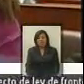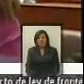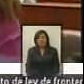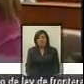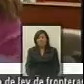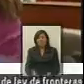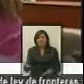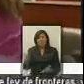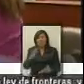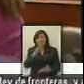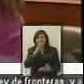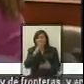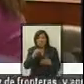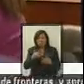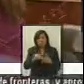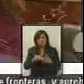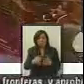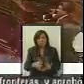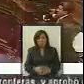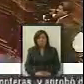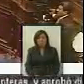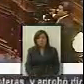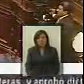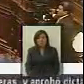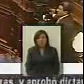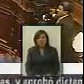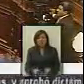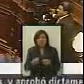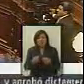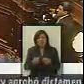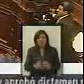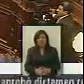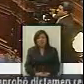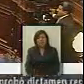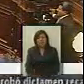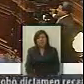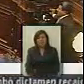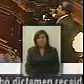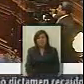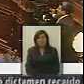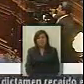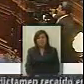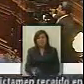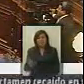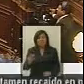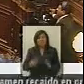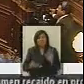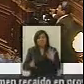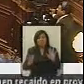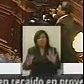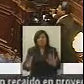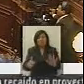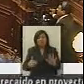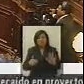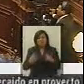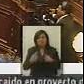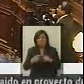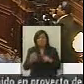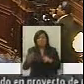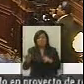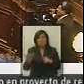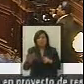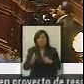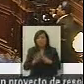Yo te voy a traer a las mujeres de Puerto Maldonado. Te van a fastidiar desde el 2011 hasta el 2016,